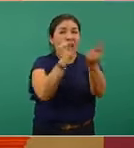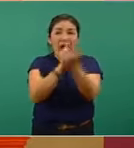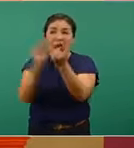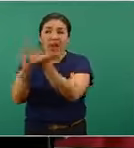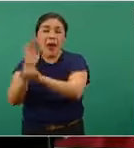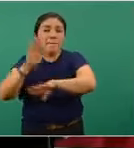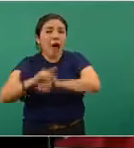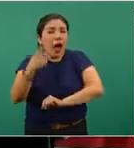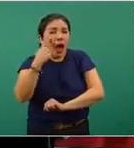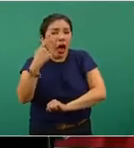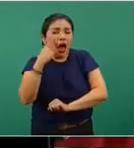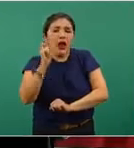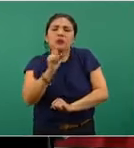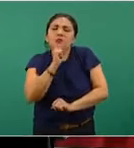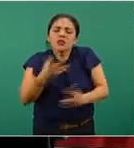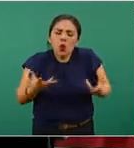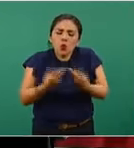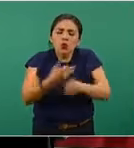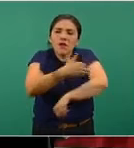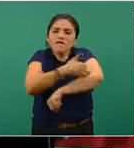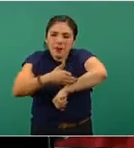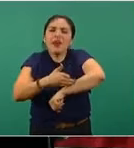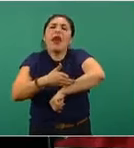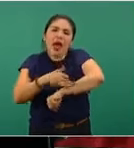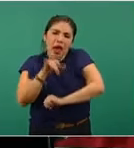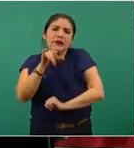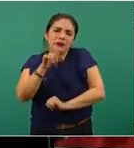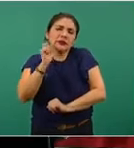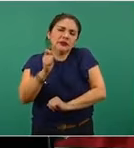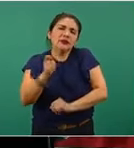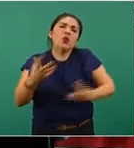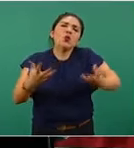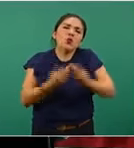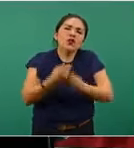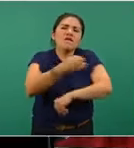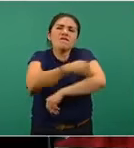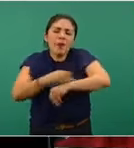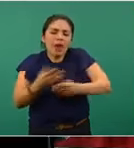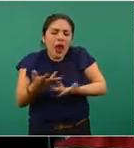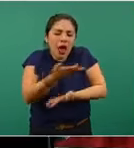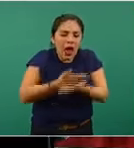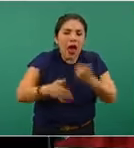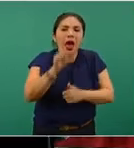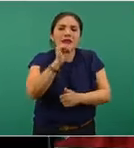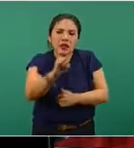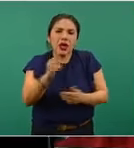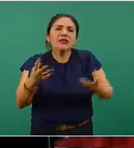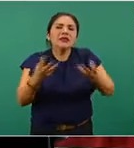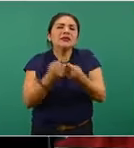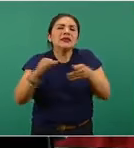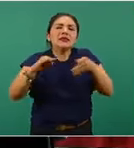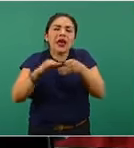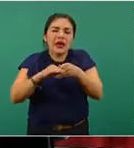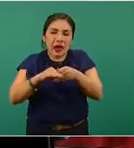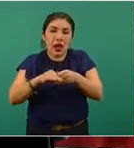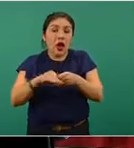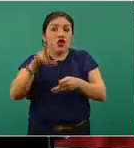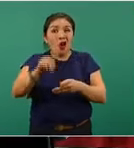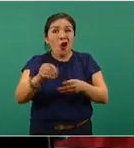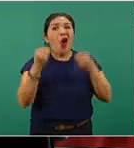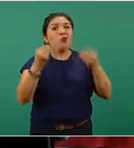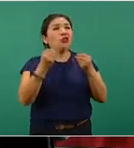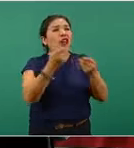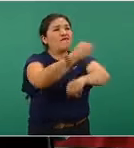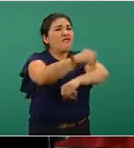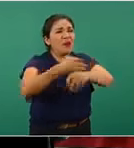las que normalmente convivimos, que habitualmente son las familias más cercanas, el núcleo familiar. No reunirse entre